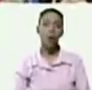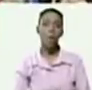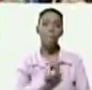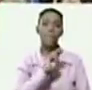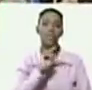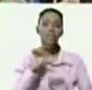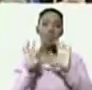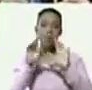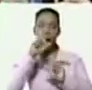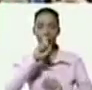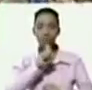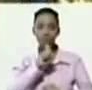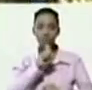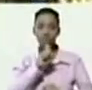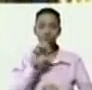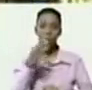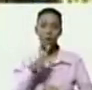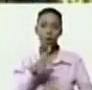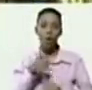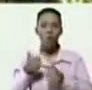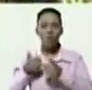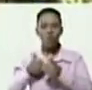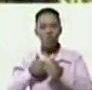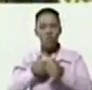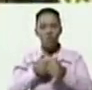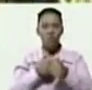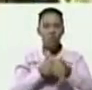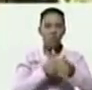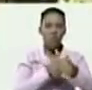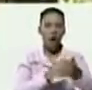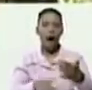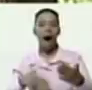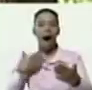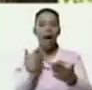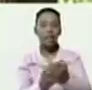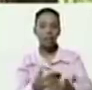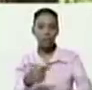años. Lo persiguen, hasta lo hieren